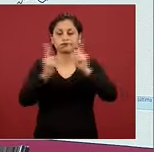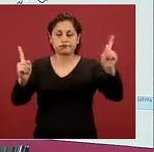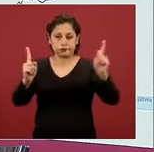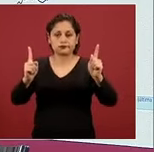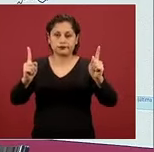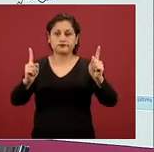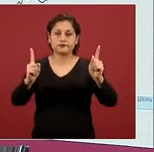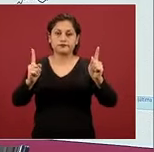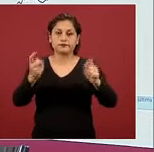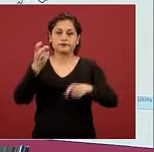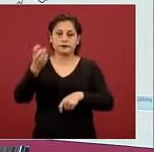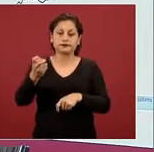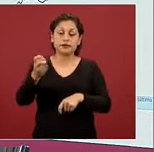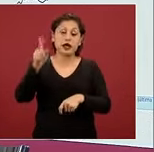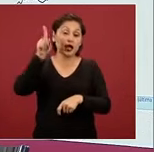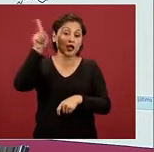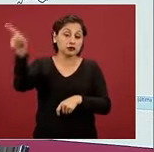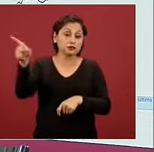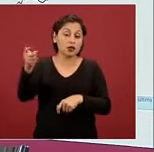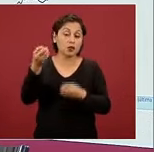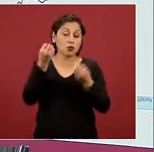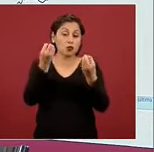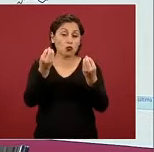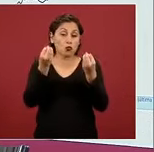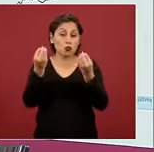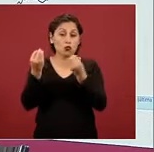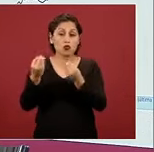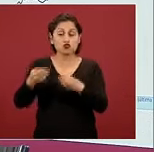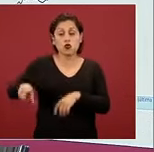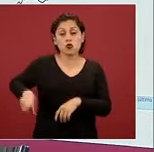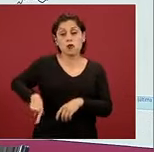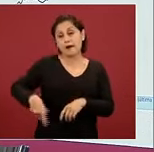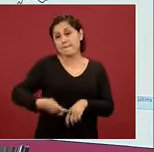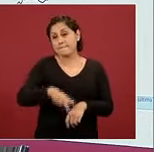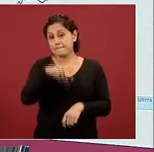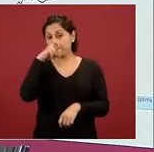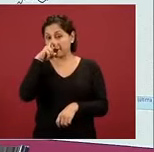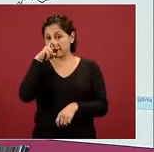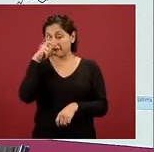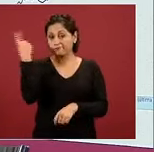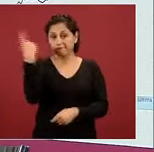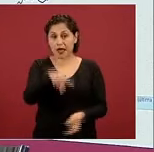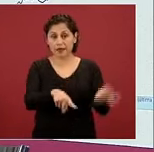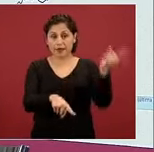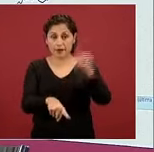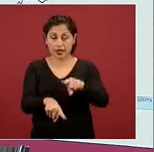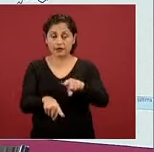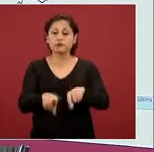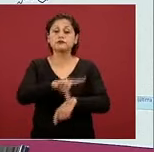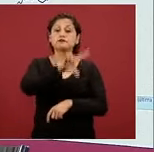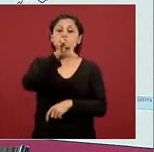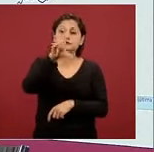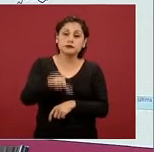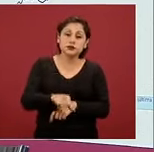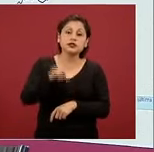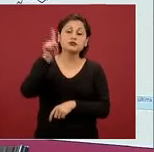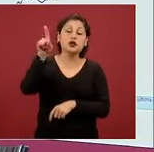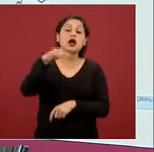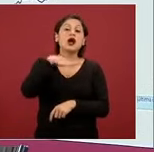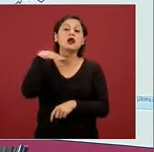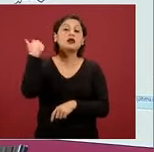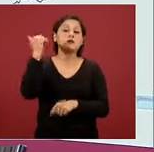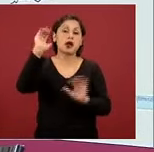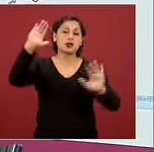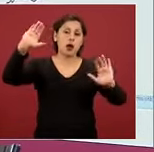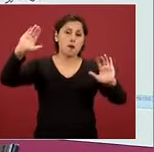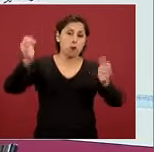por una acción coercitiva del gobierno. Después tuvimos una transmisión en Alemania bastante reducida